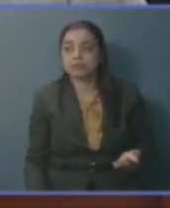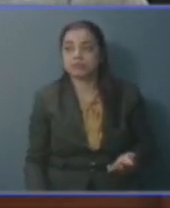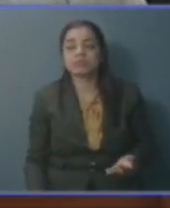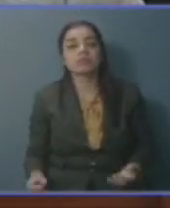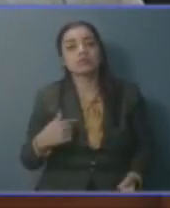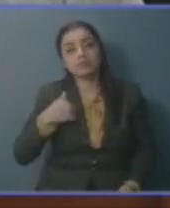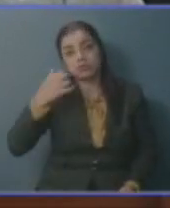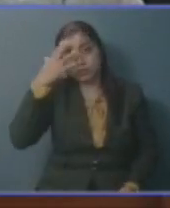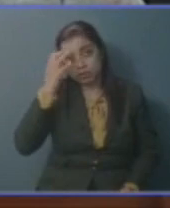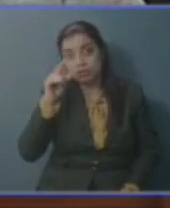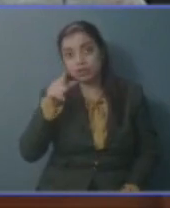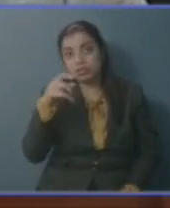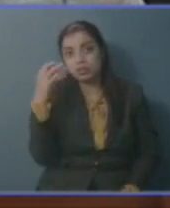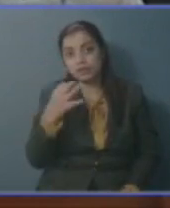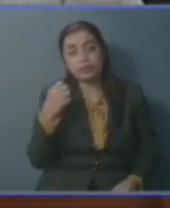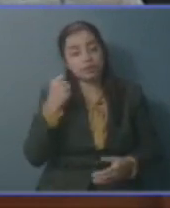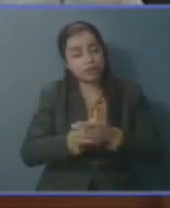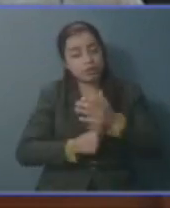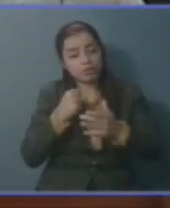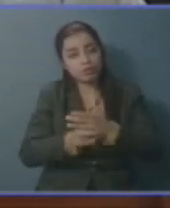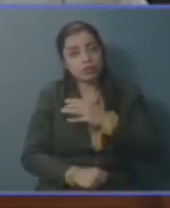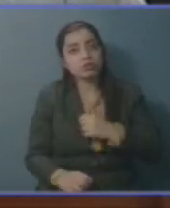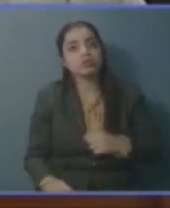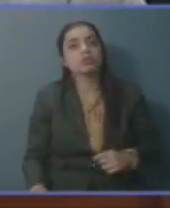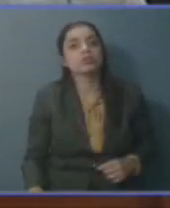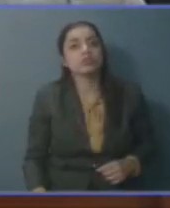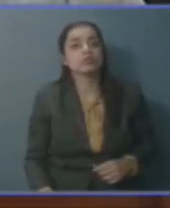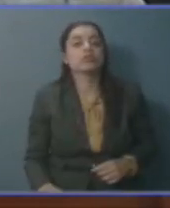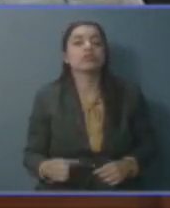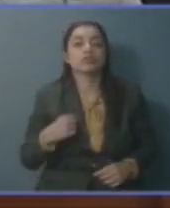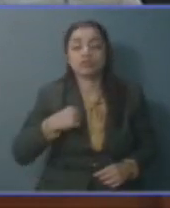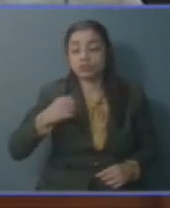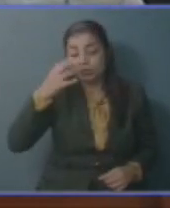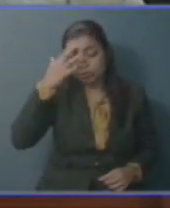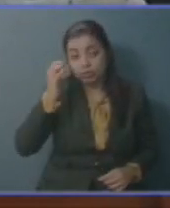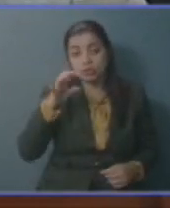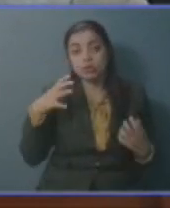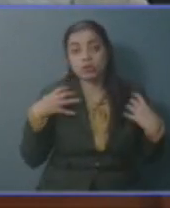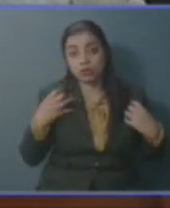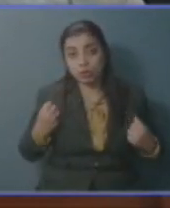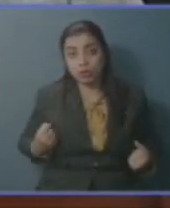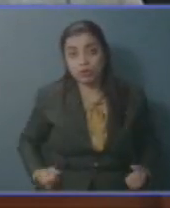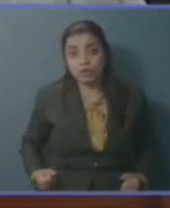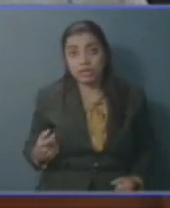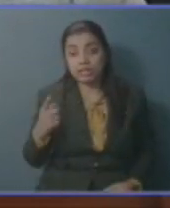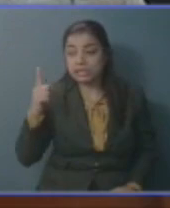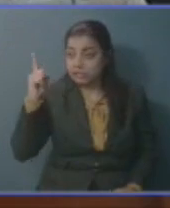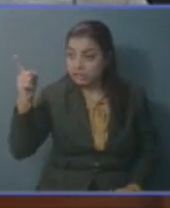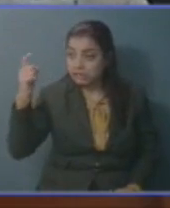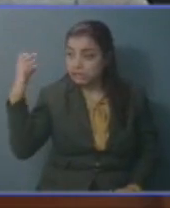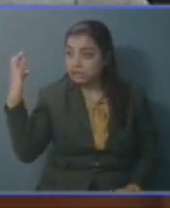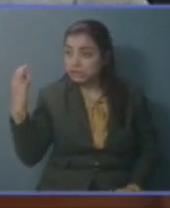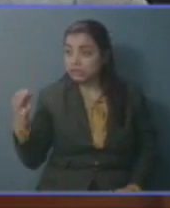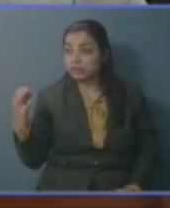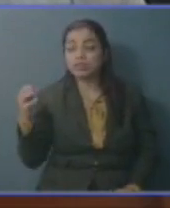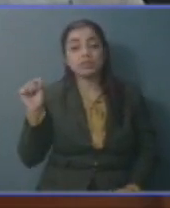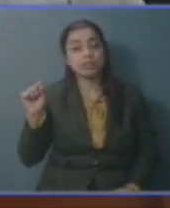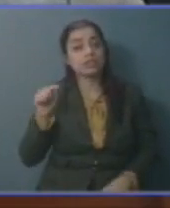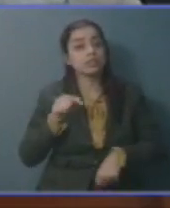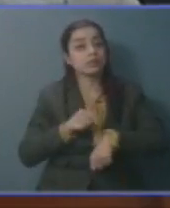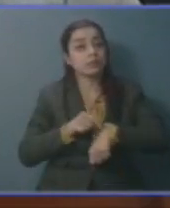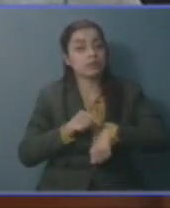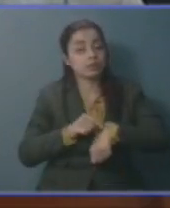Creo que tenemos que hacer un esfuerzo y creo que el gobierno central tiene que tener en este